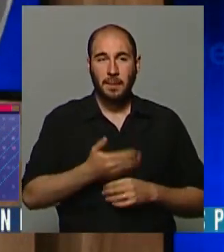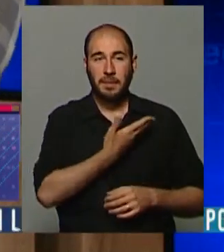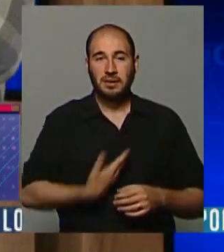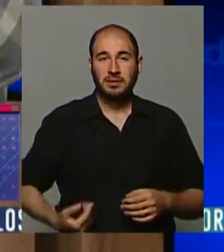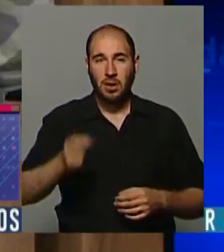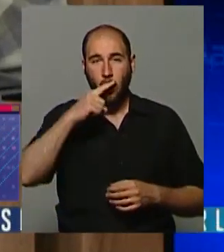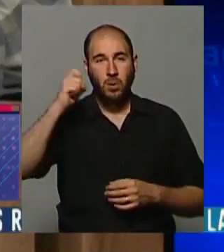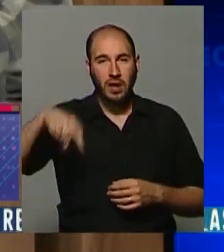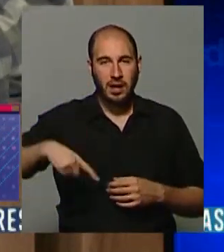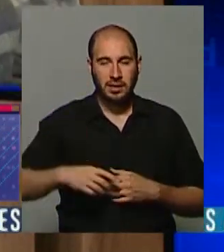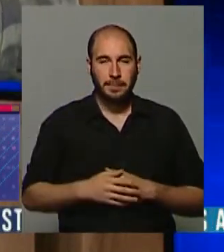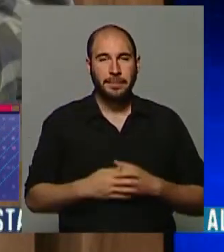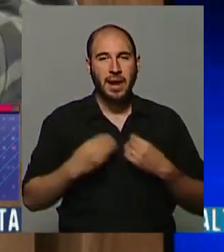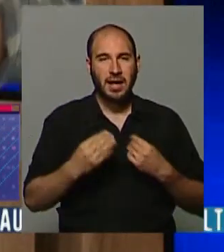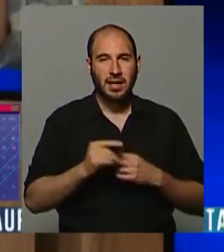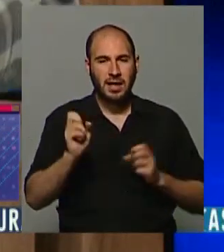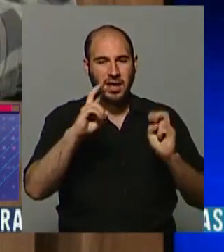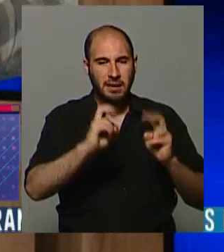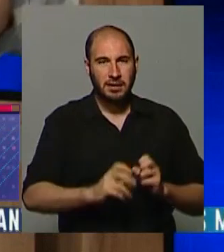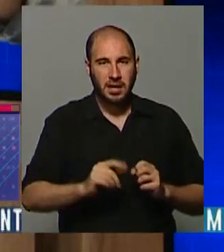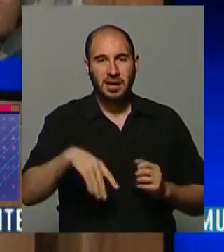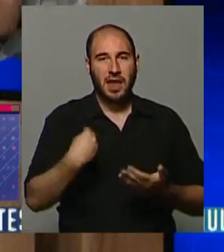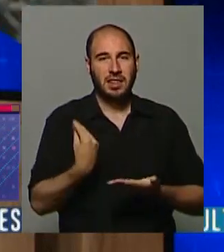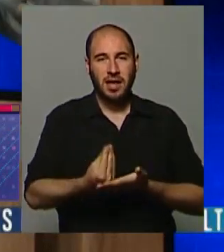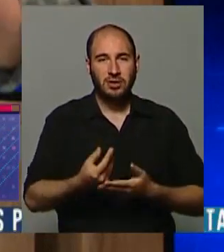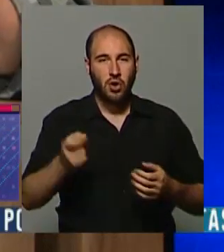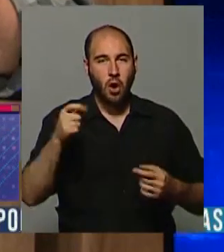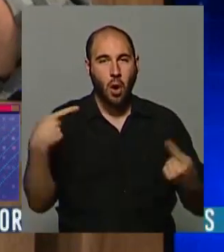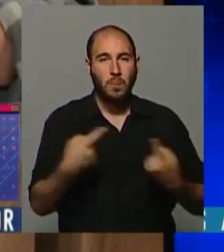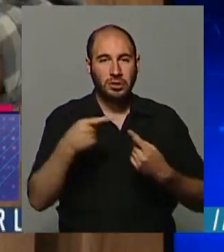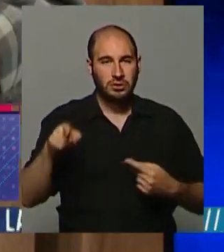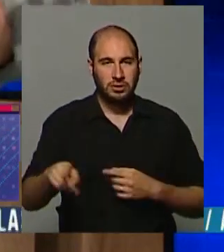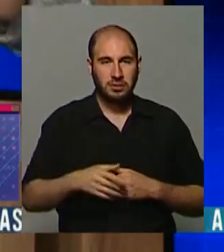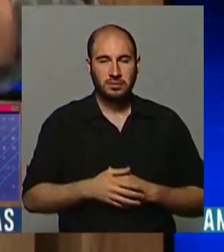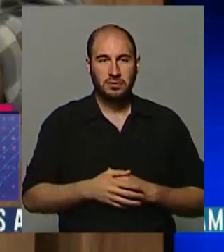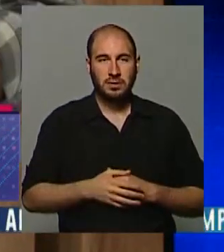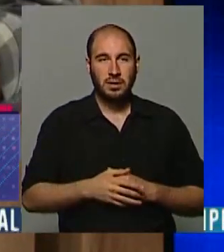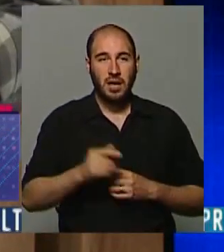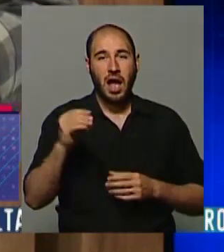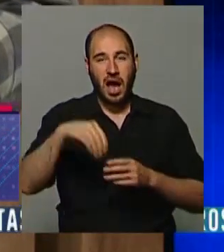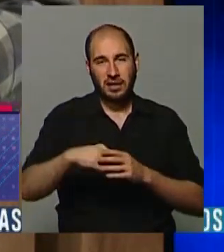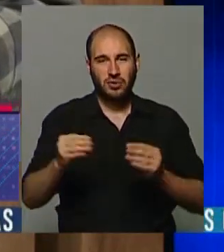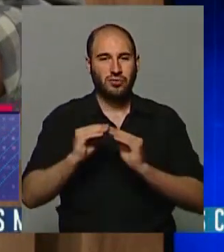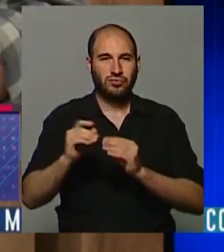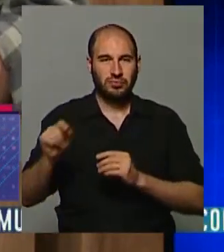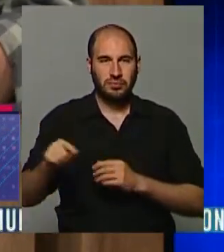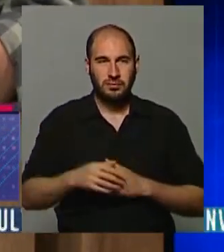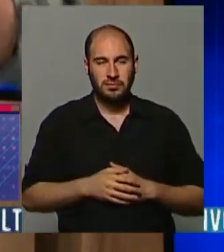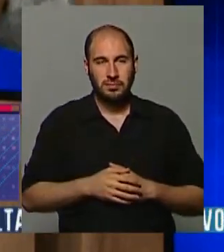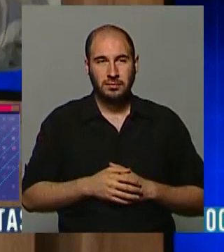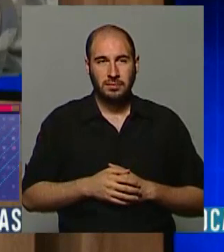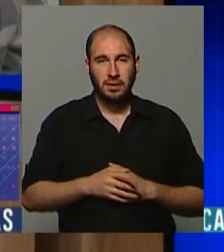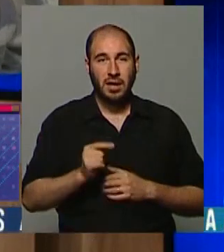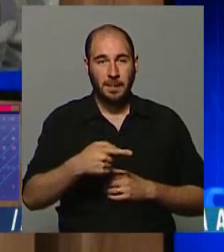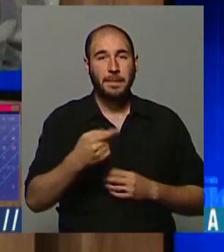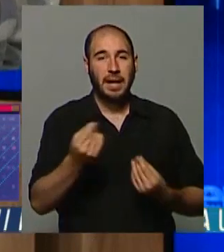presidente ucraniano para que investigue a un candidato opositor de él, ¿no es cierto?, dentro de la interna republicana, para él